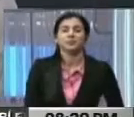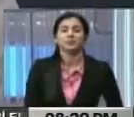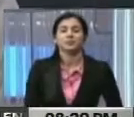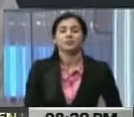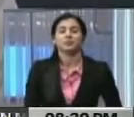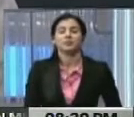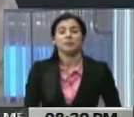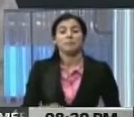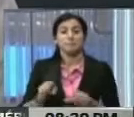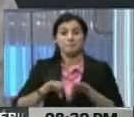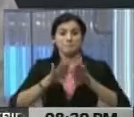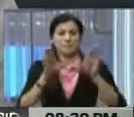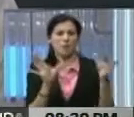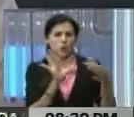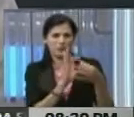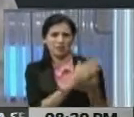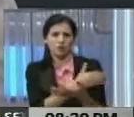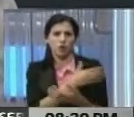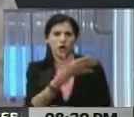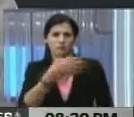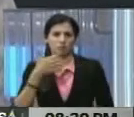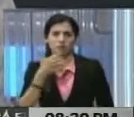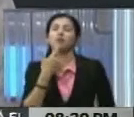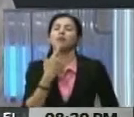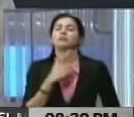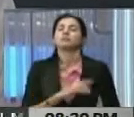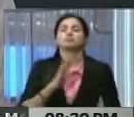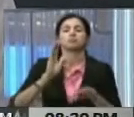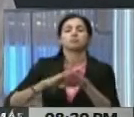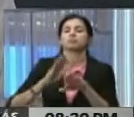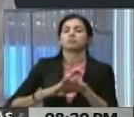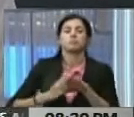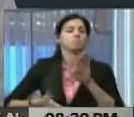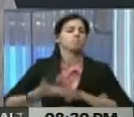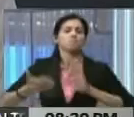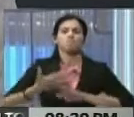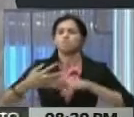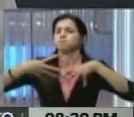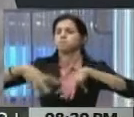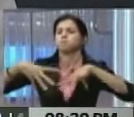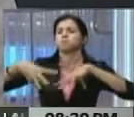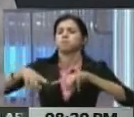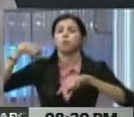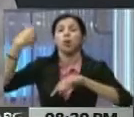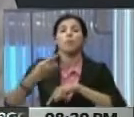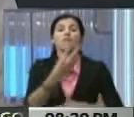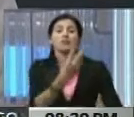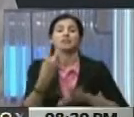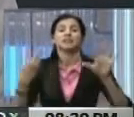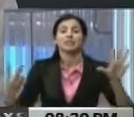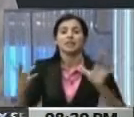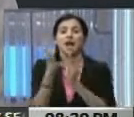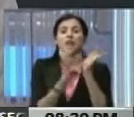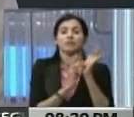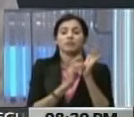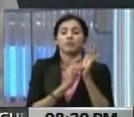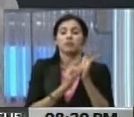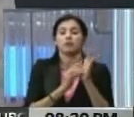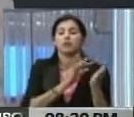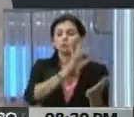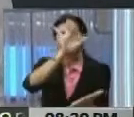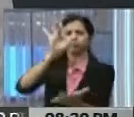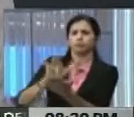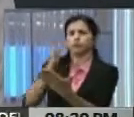Y la autodenominada Mesa de la Unidad Democrática, MUD, llamó a una movilización nacional el próximo 27 de abril hasta la sede del CNE